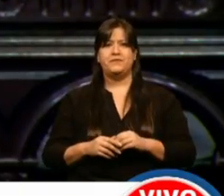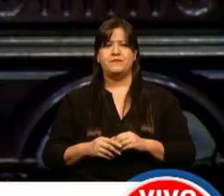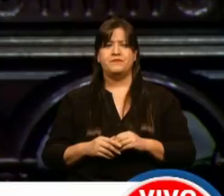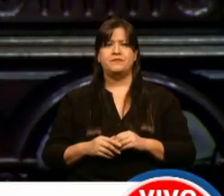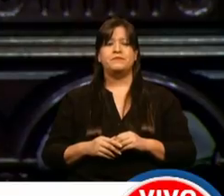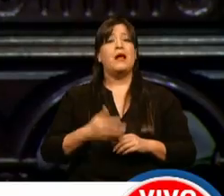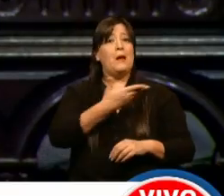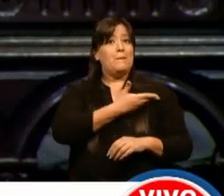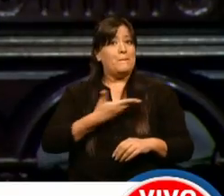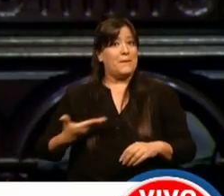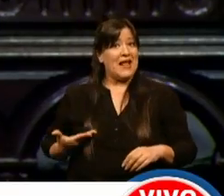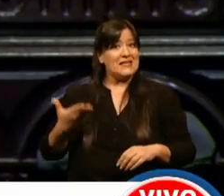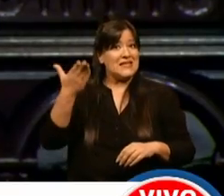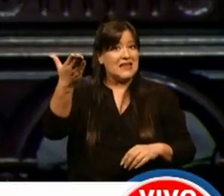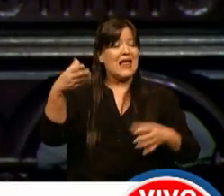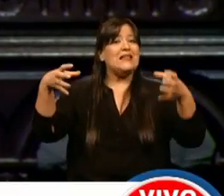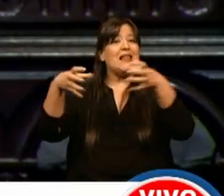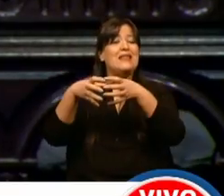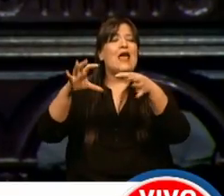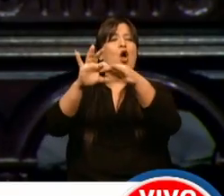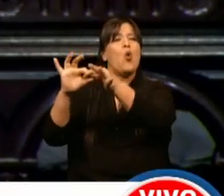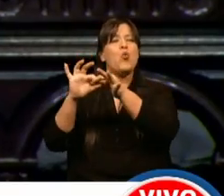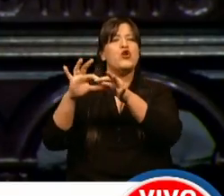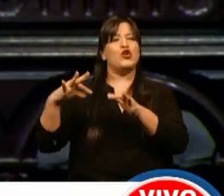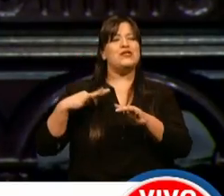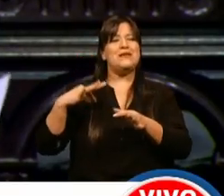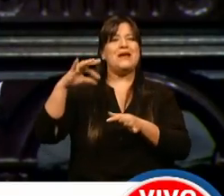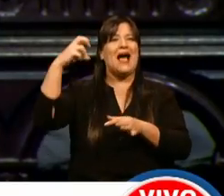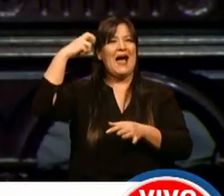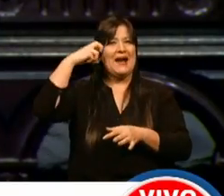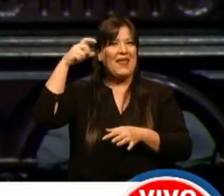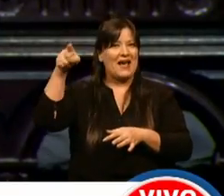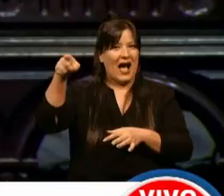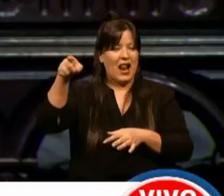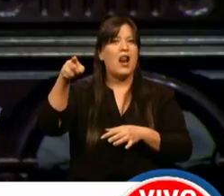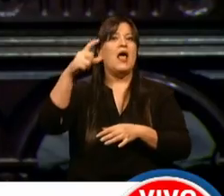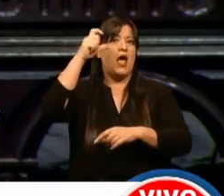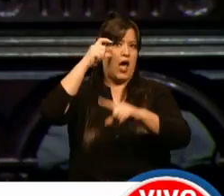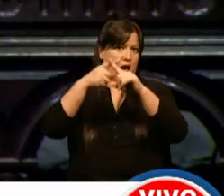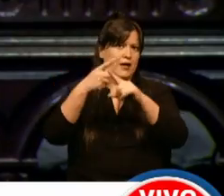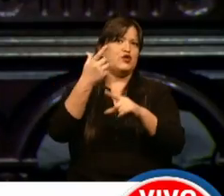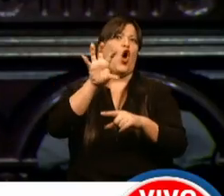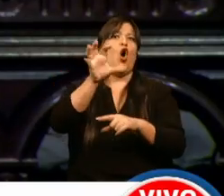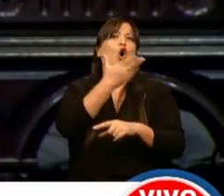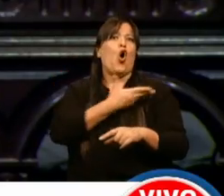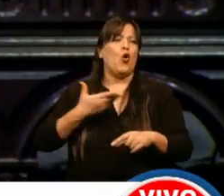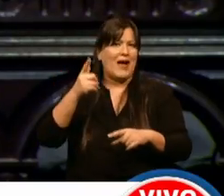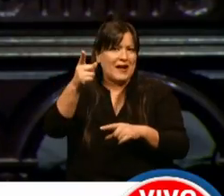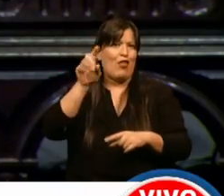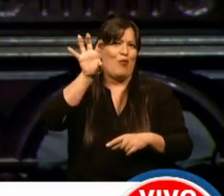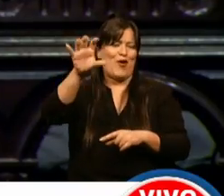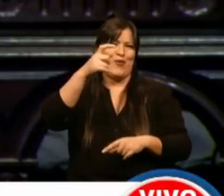el presidente incluso de la unión cívica radical es el del gobernador y el mandamás de la